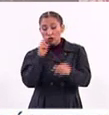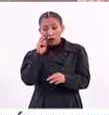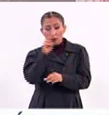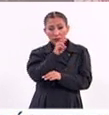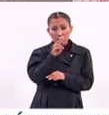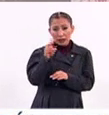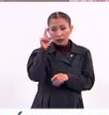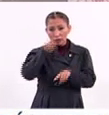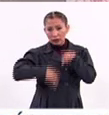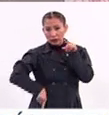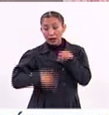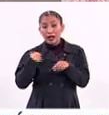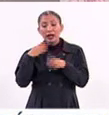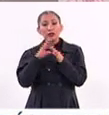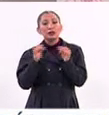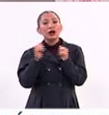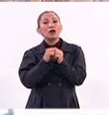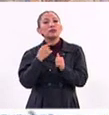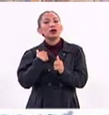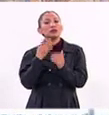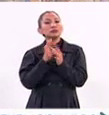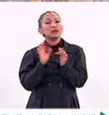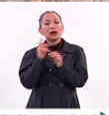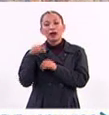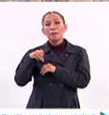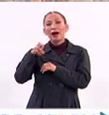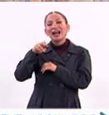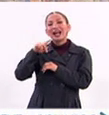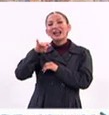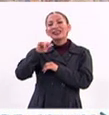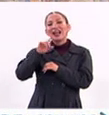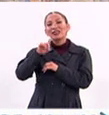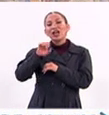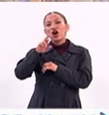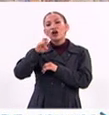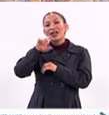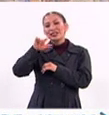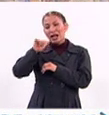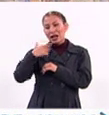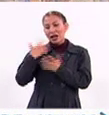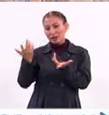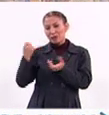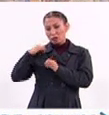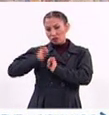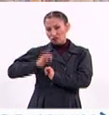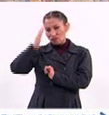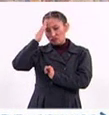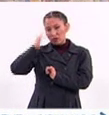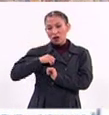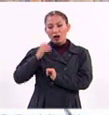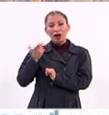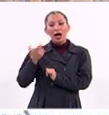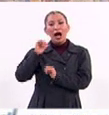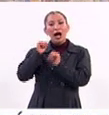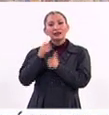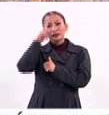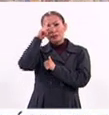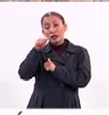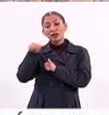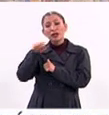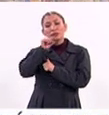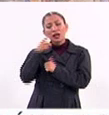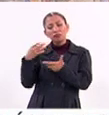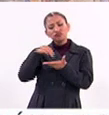y todo lo vence. En Cuenta Conmigo platicaremos con Margarita de Orellana, editora de Artes de México, sobre esta novedosa obra, que